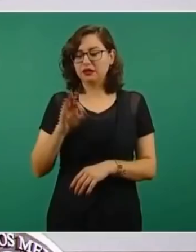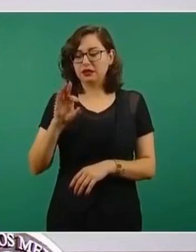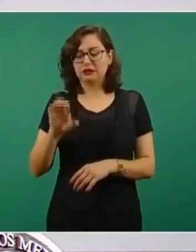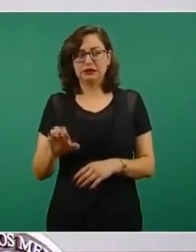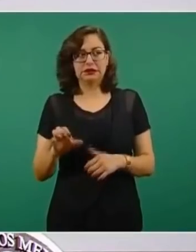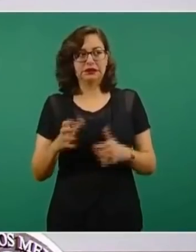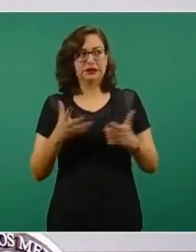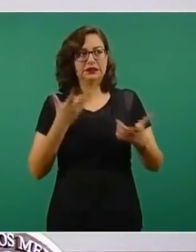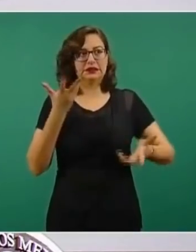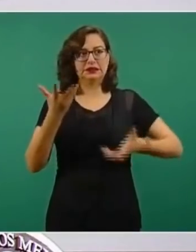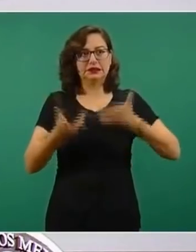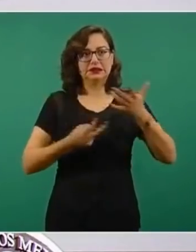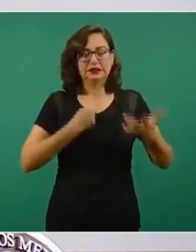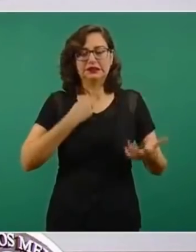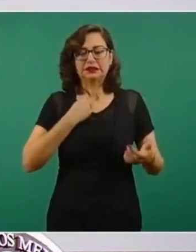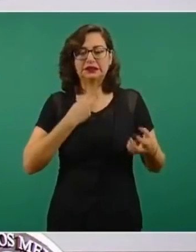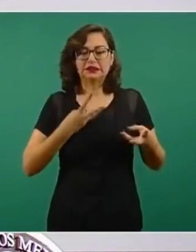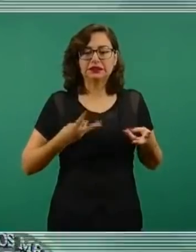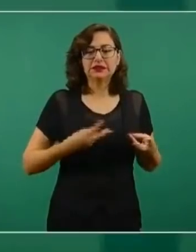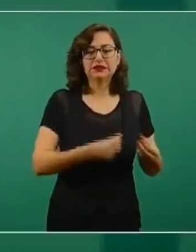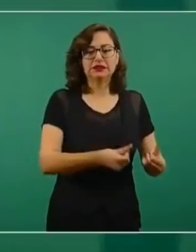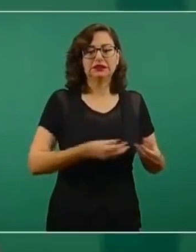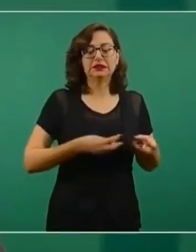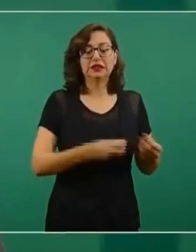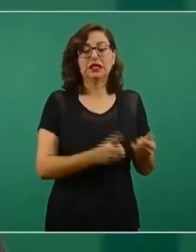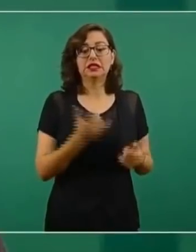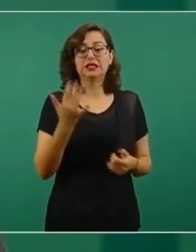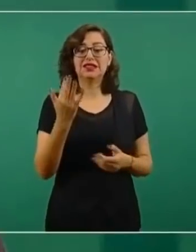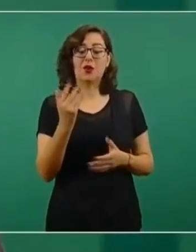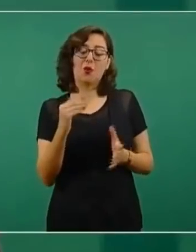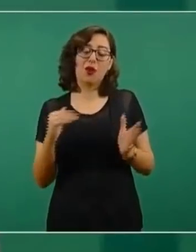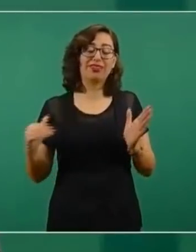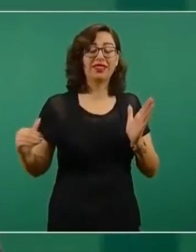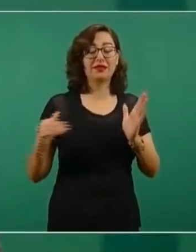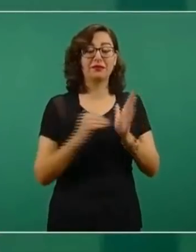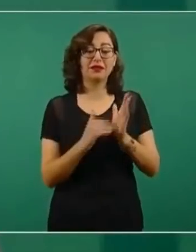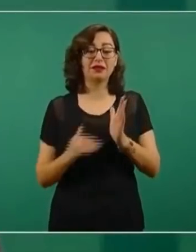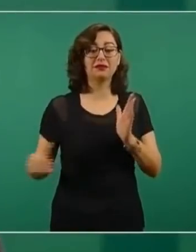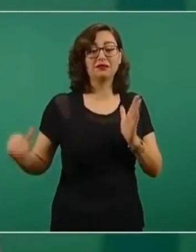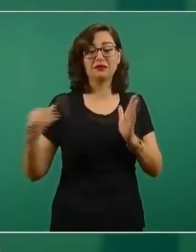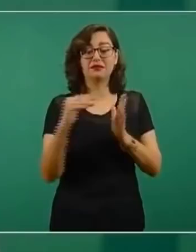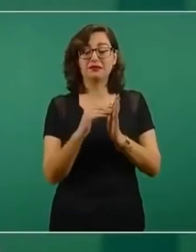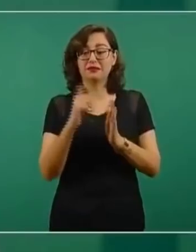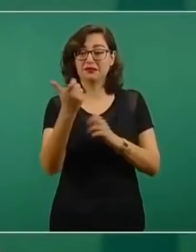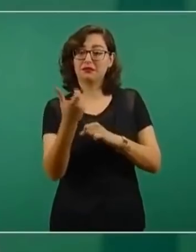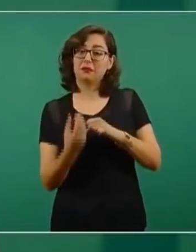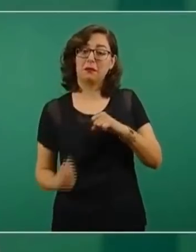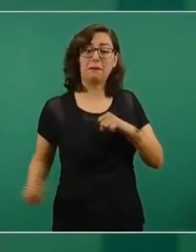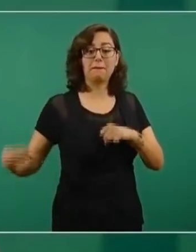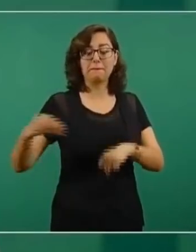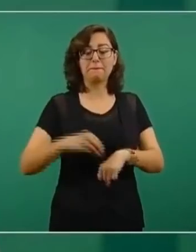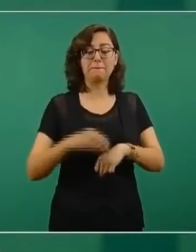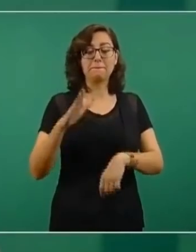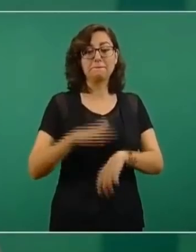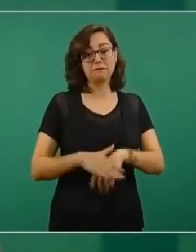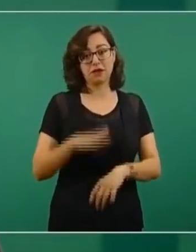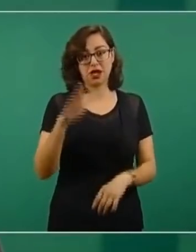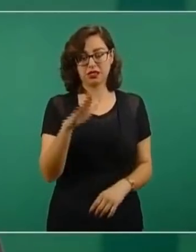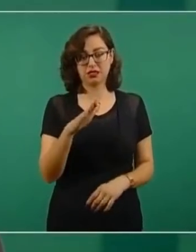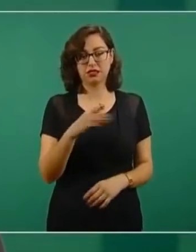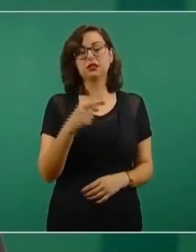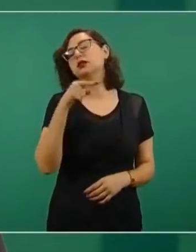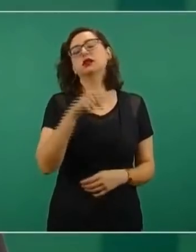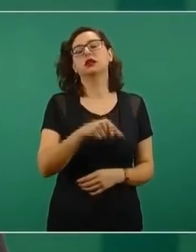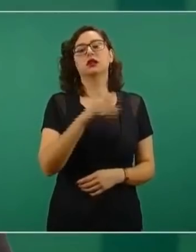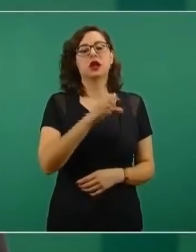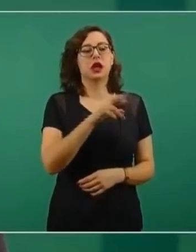pesos, en el cual esos 50,000 millones de pesos se están trabajando y se trabajaron con la Comisión Reguladora y con